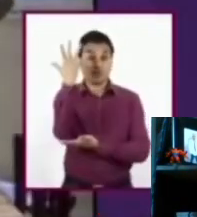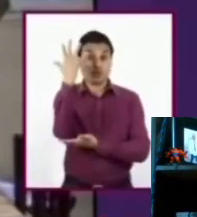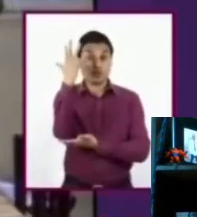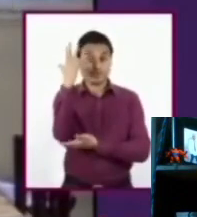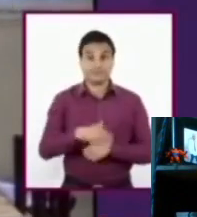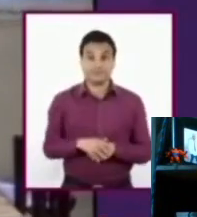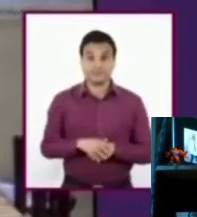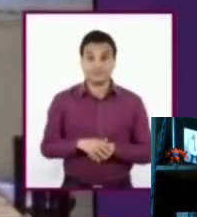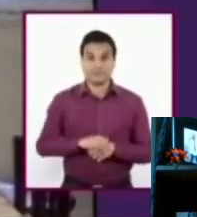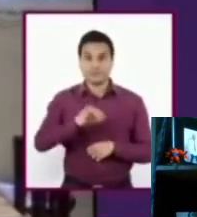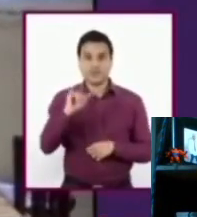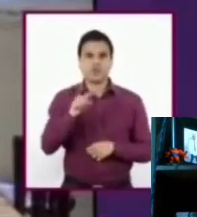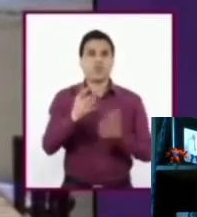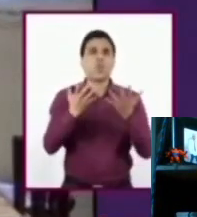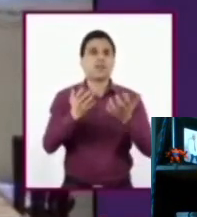él